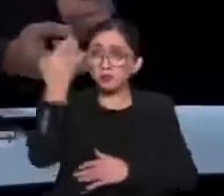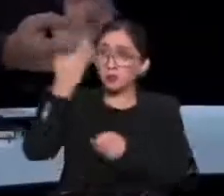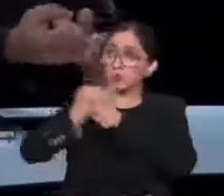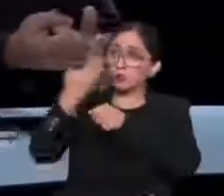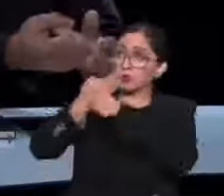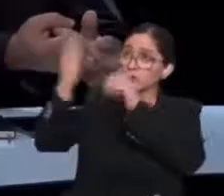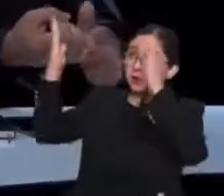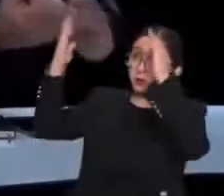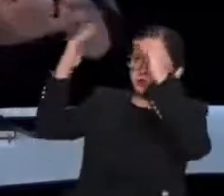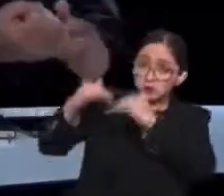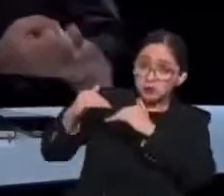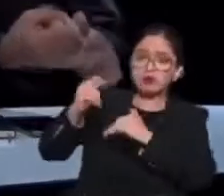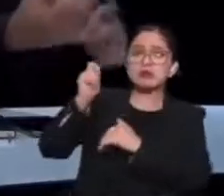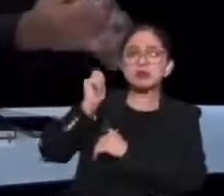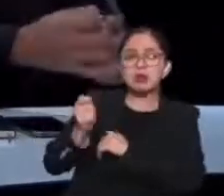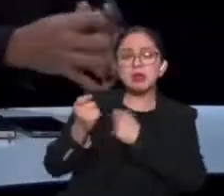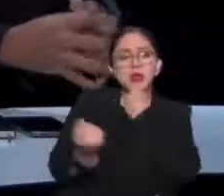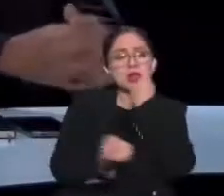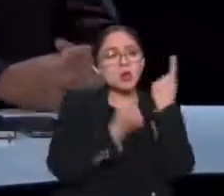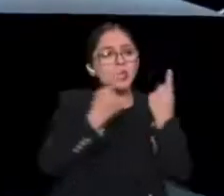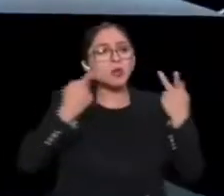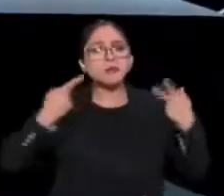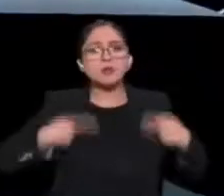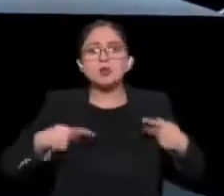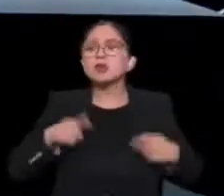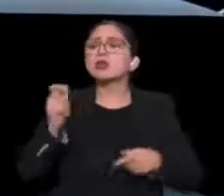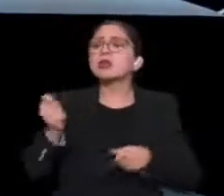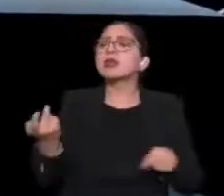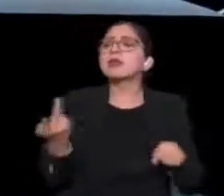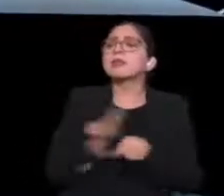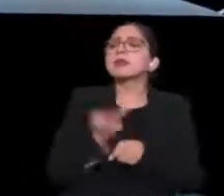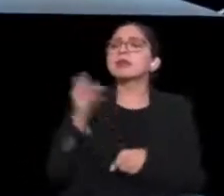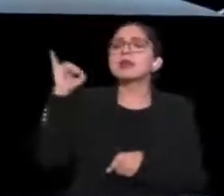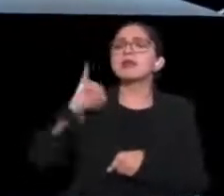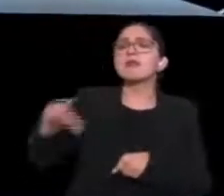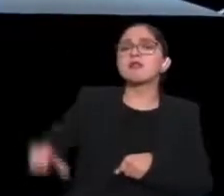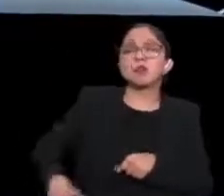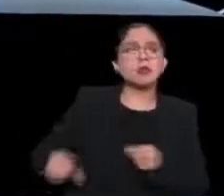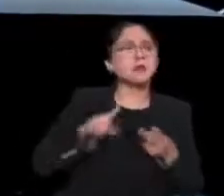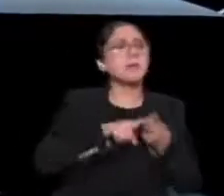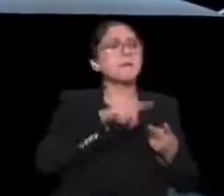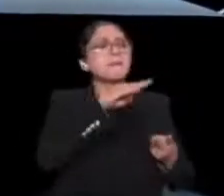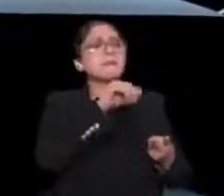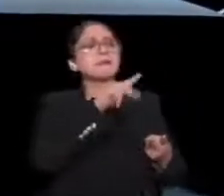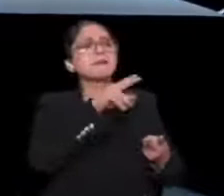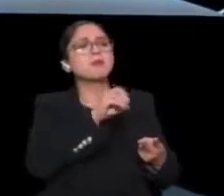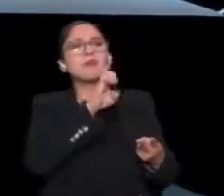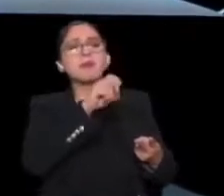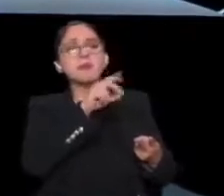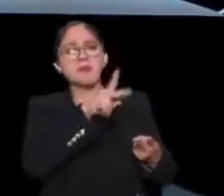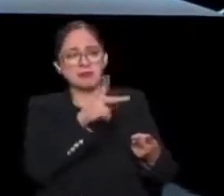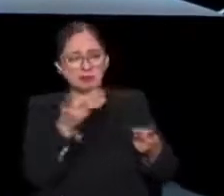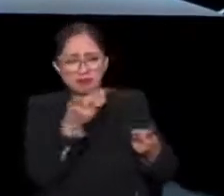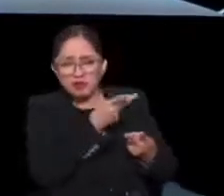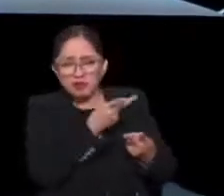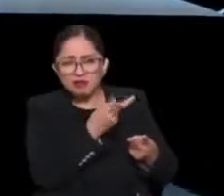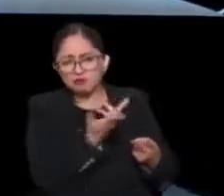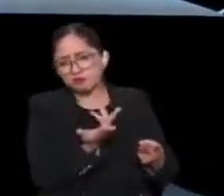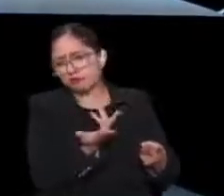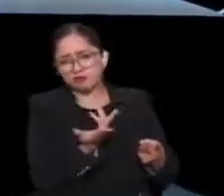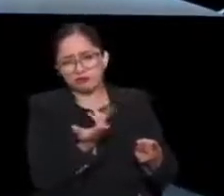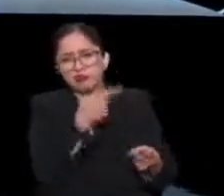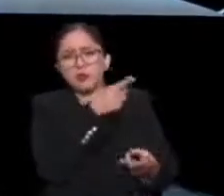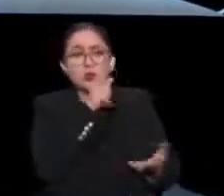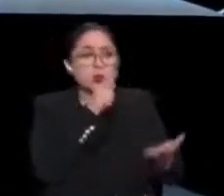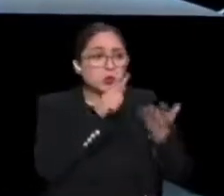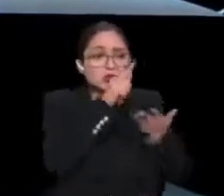estaban haciendo pronósticos sobre la jefa de gobierno y sobre Marcelo Ebrard. Algo totalmente desnable, reprochable, no ético. Y luego borraron sus tweets y fue un